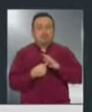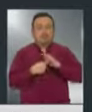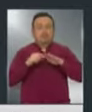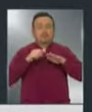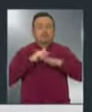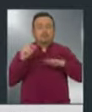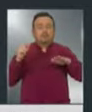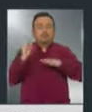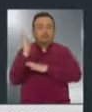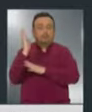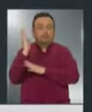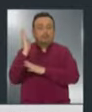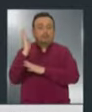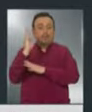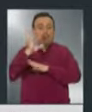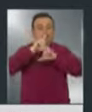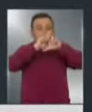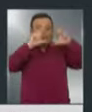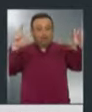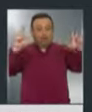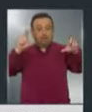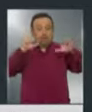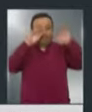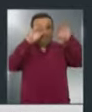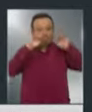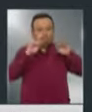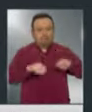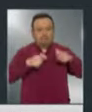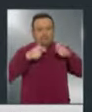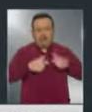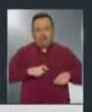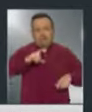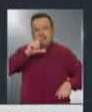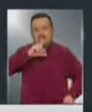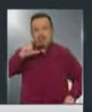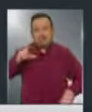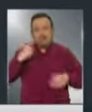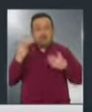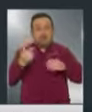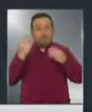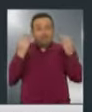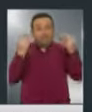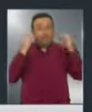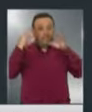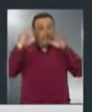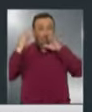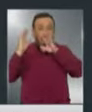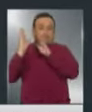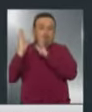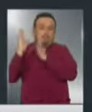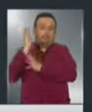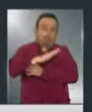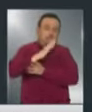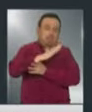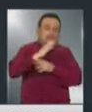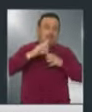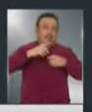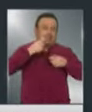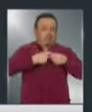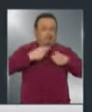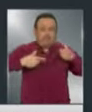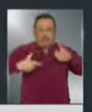de la cocina, rompiendo toda la losa que ahí había durante la noche, precisamente. Así que las familias tuvieron